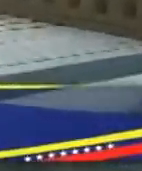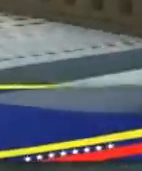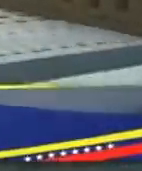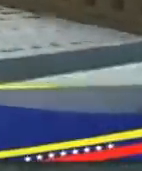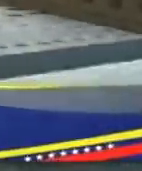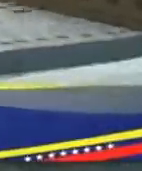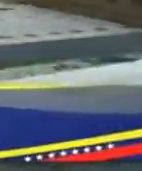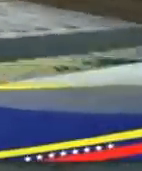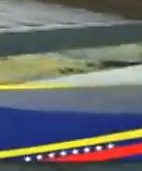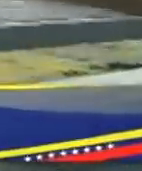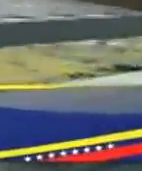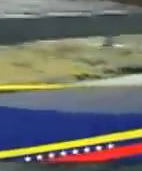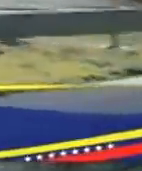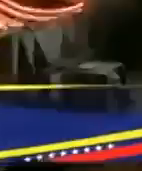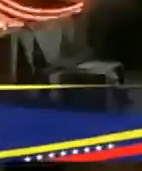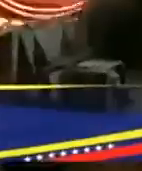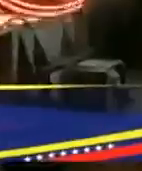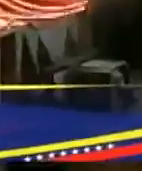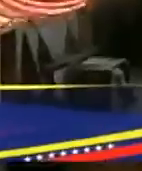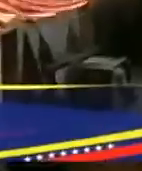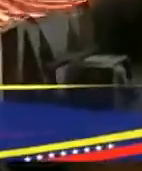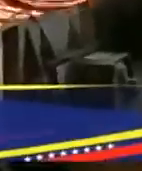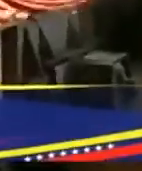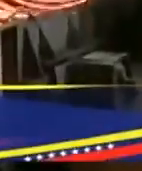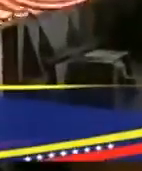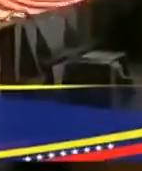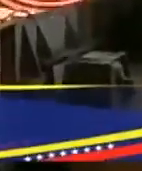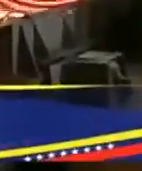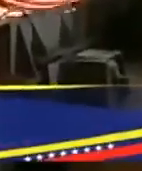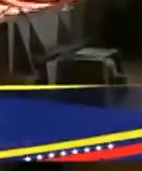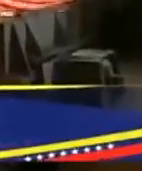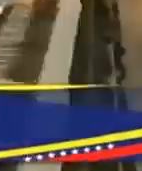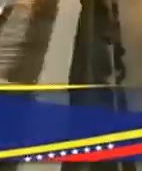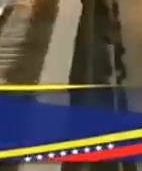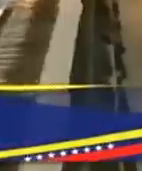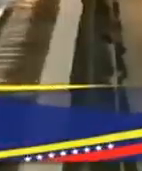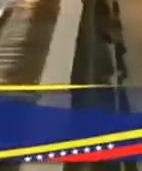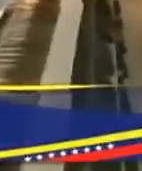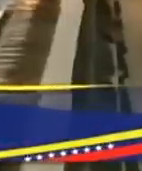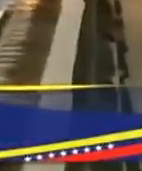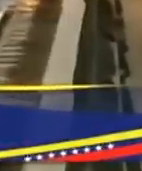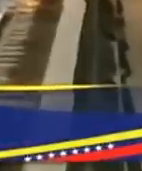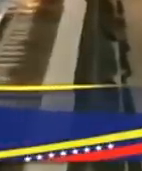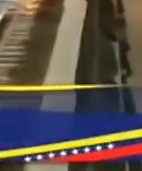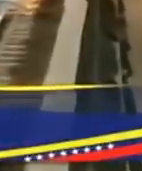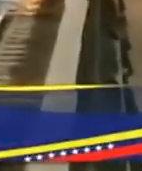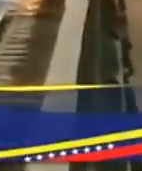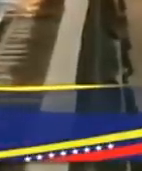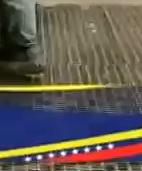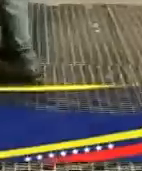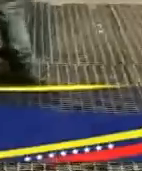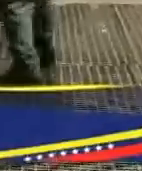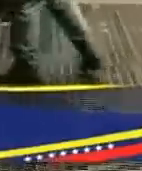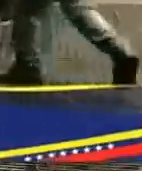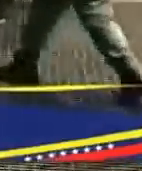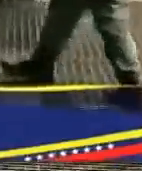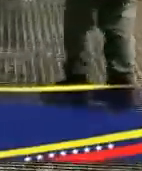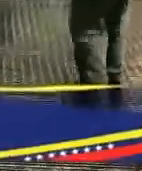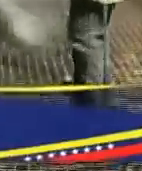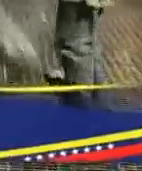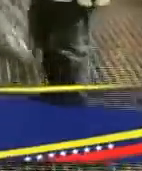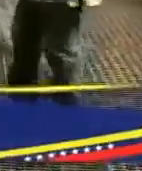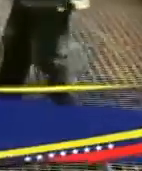trabajando por la sustitución de importaciones y la soberanía tecnológica. Adelante, hermano camarada Alberto